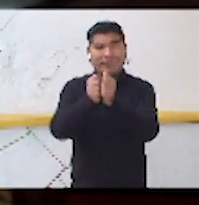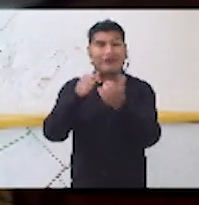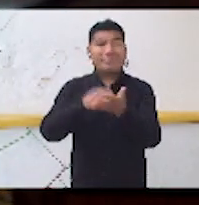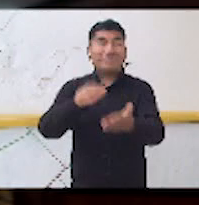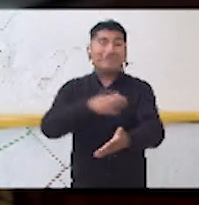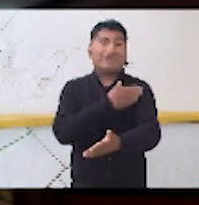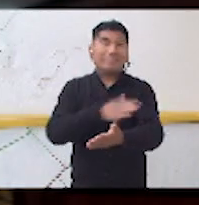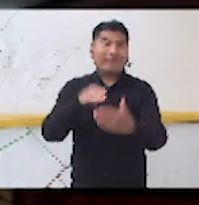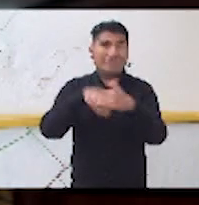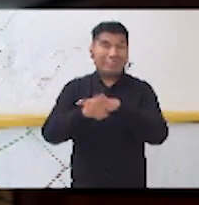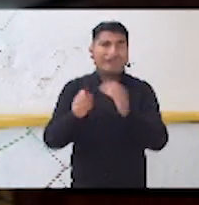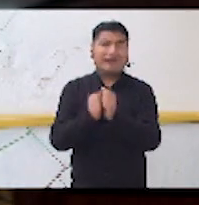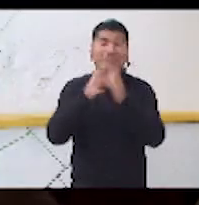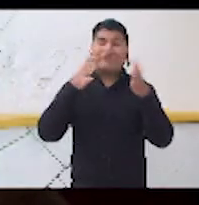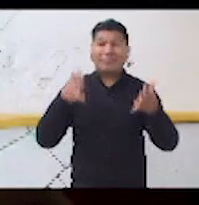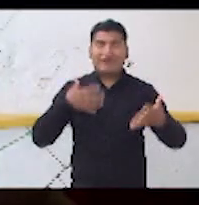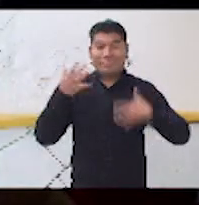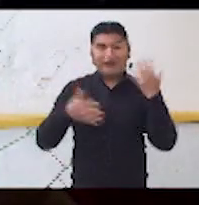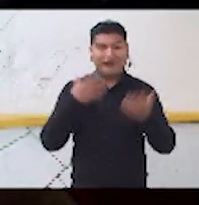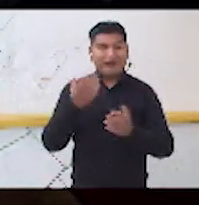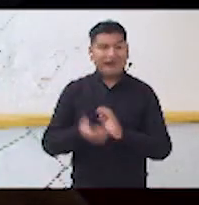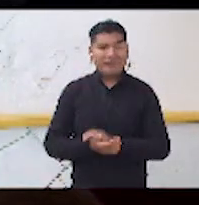canto de entrada con mucha alegría.